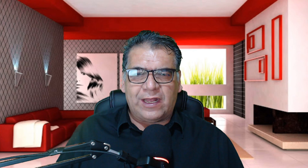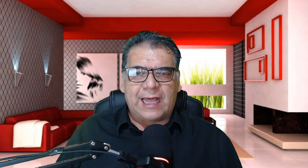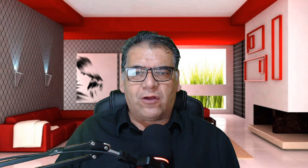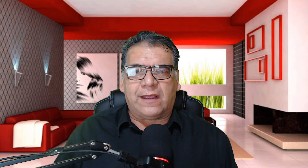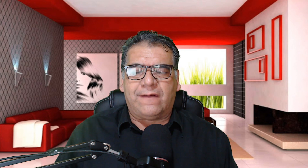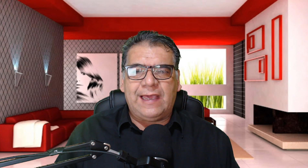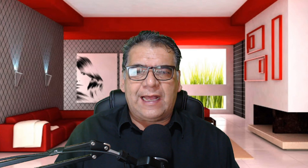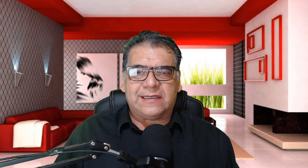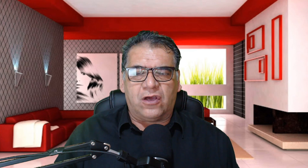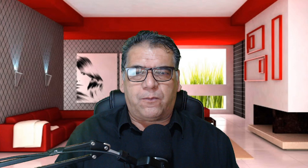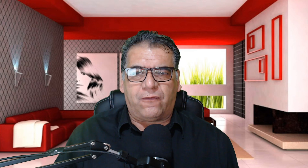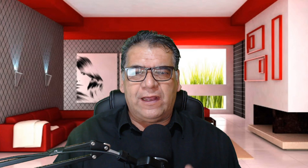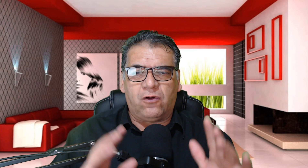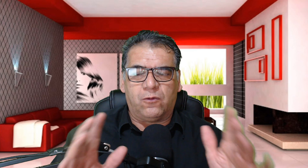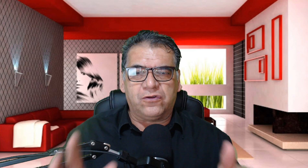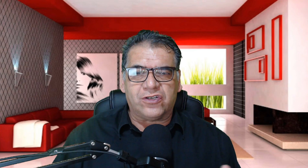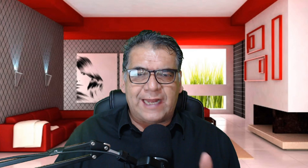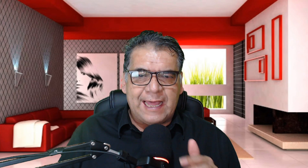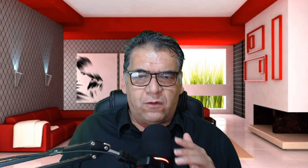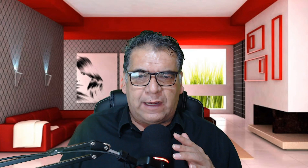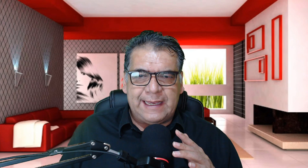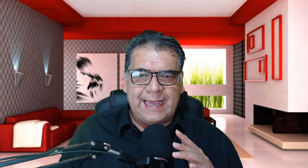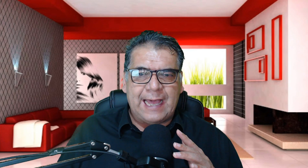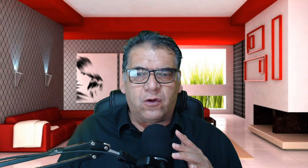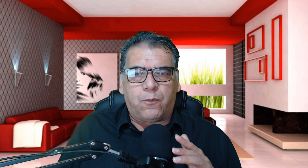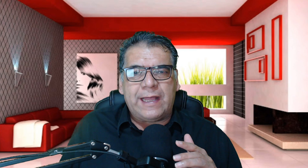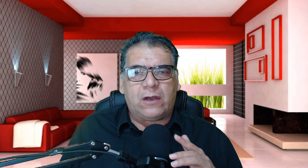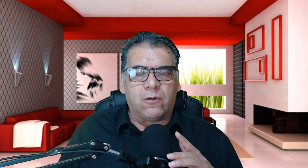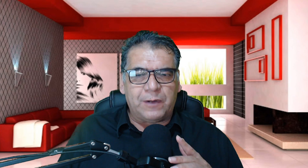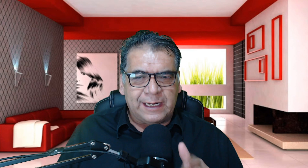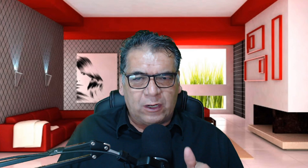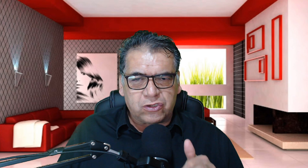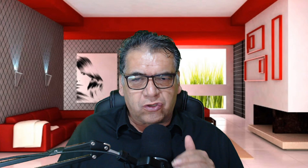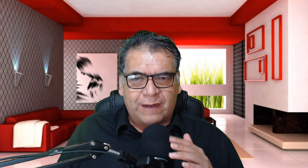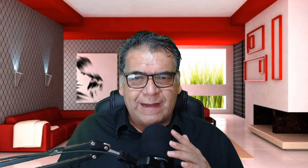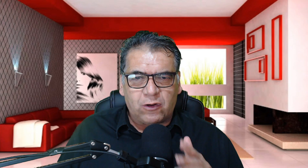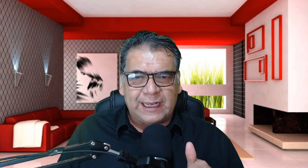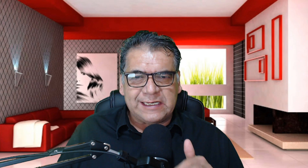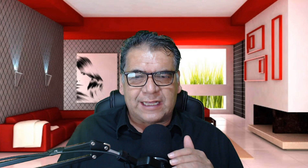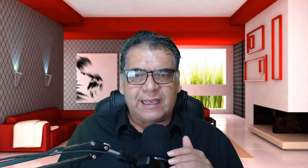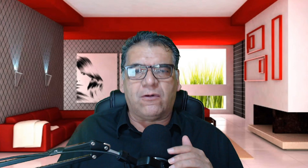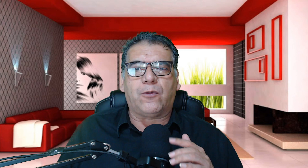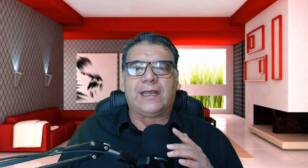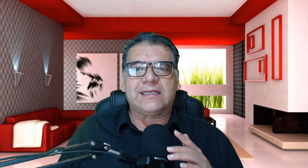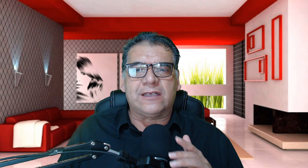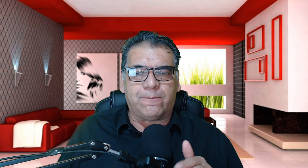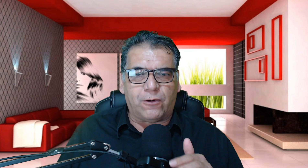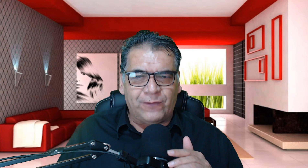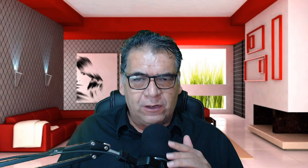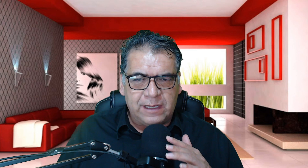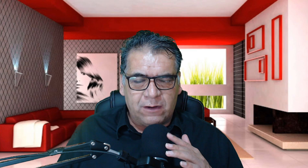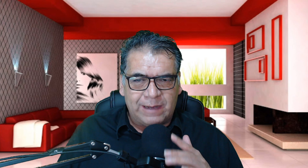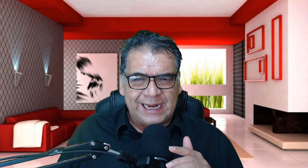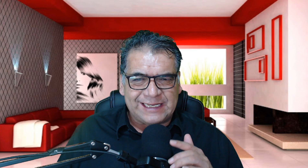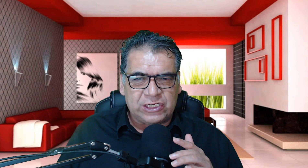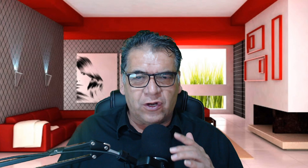Mario Delgado le revira al señor Porfirio Muñoz Ledo que ya no puede cumplir ni con su trabajo legislativo porque el señor Porfirio